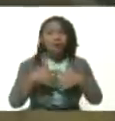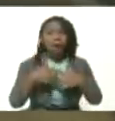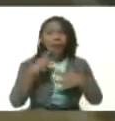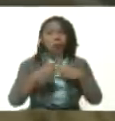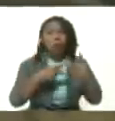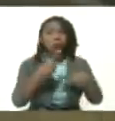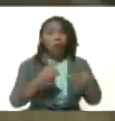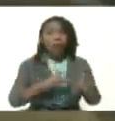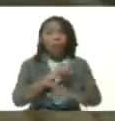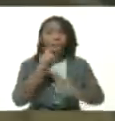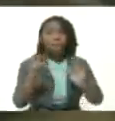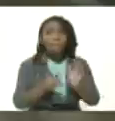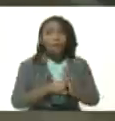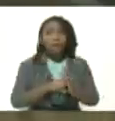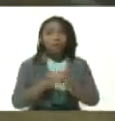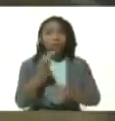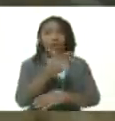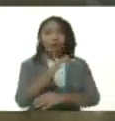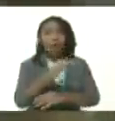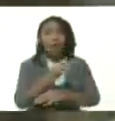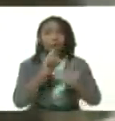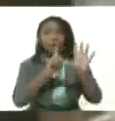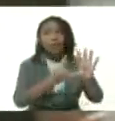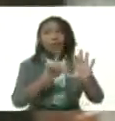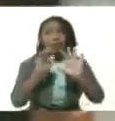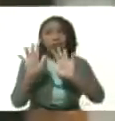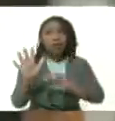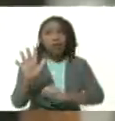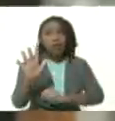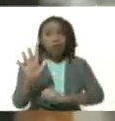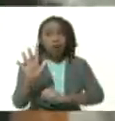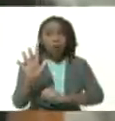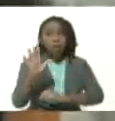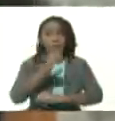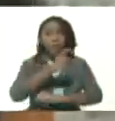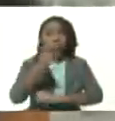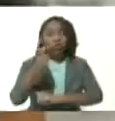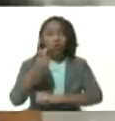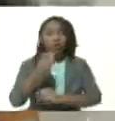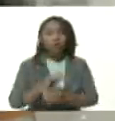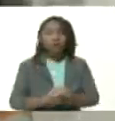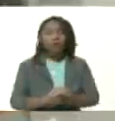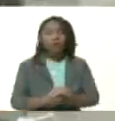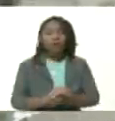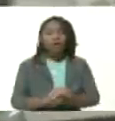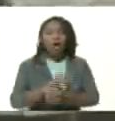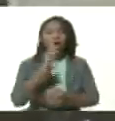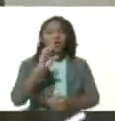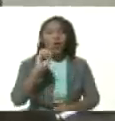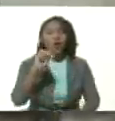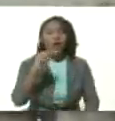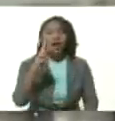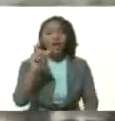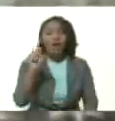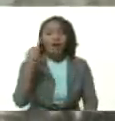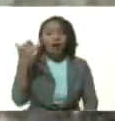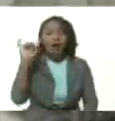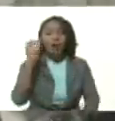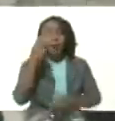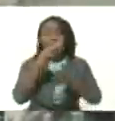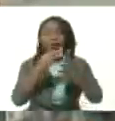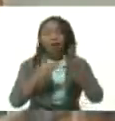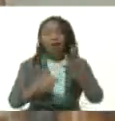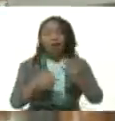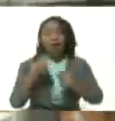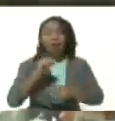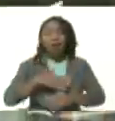tal, aproximadamente 65 personas. Ronava tiene una gama de productos y